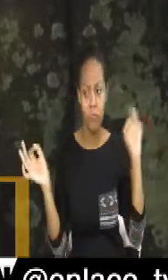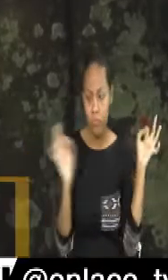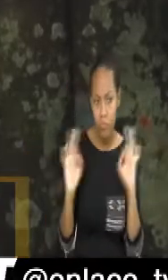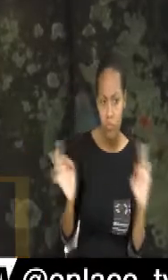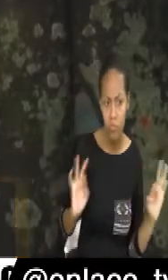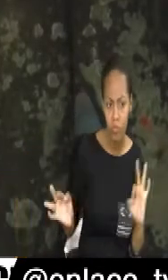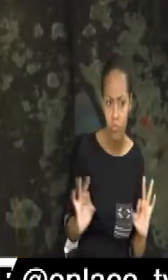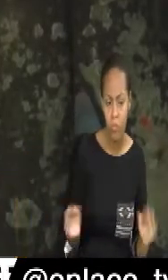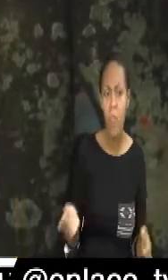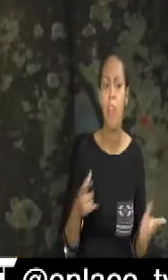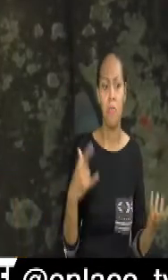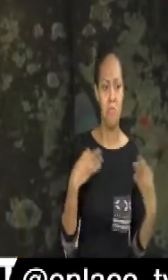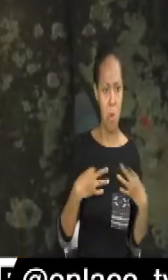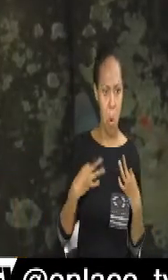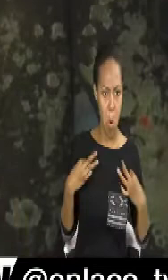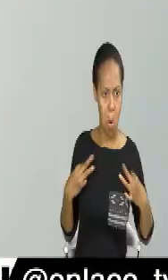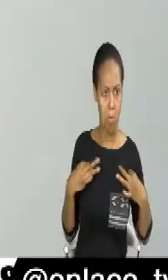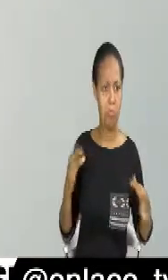bien uniformados.